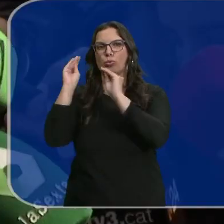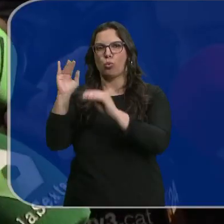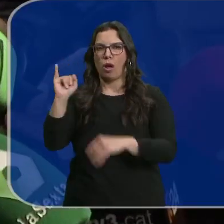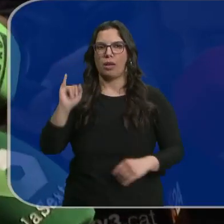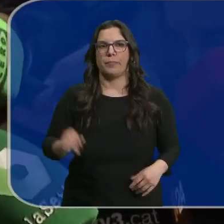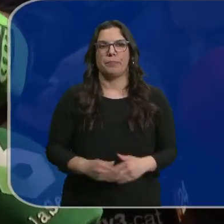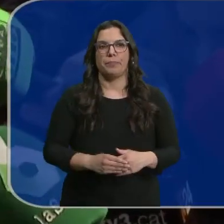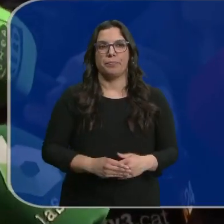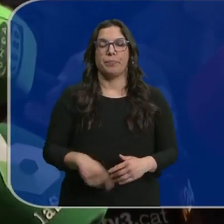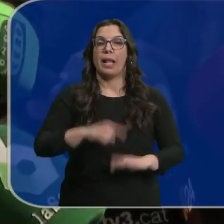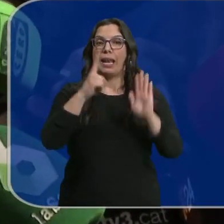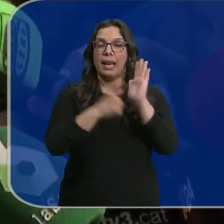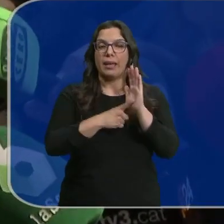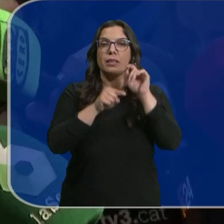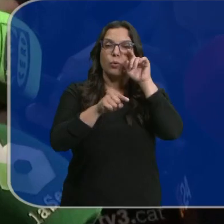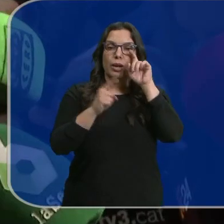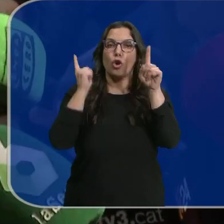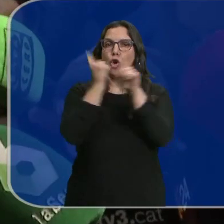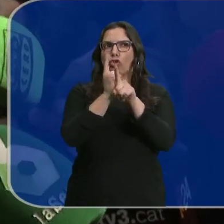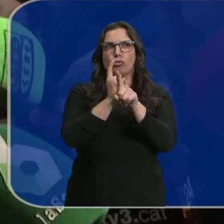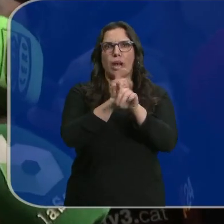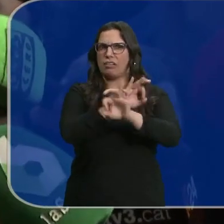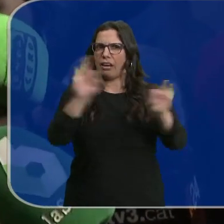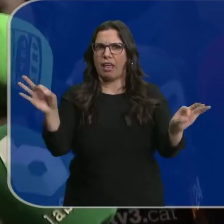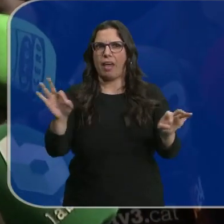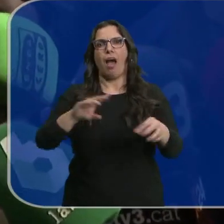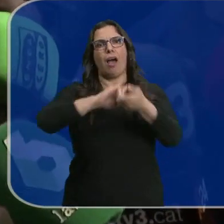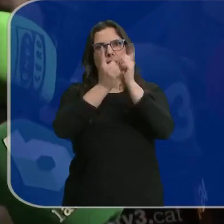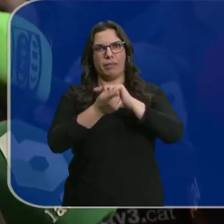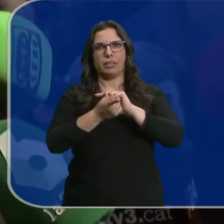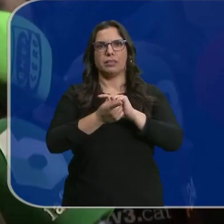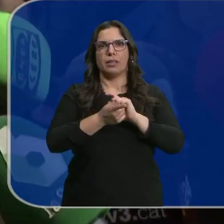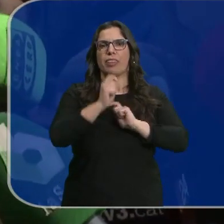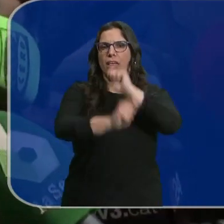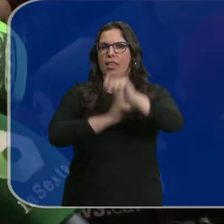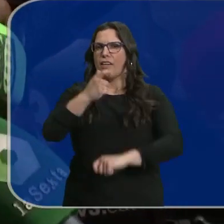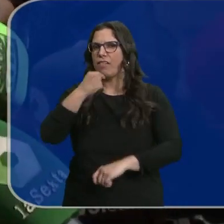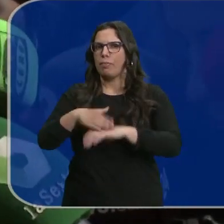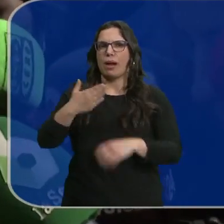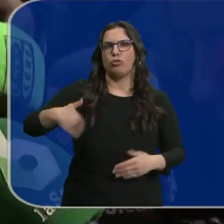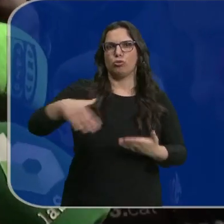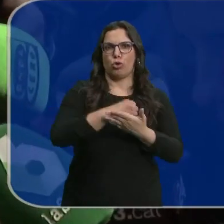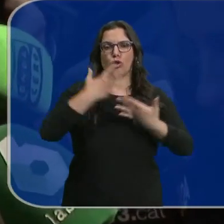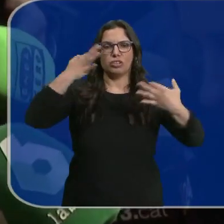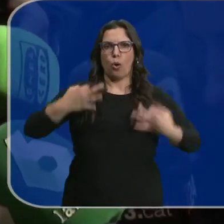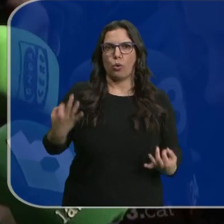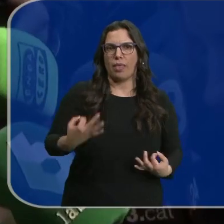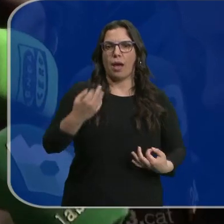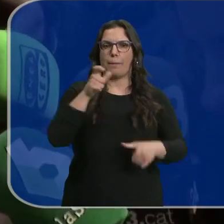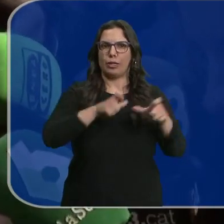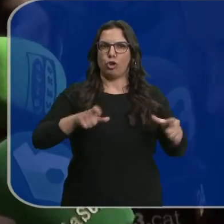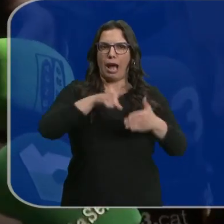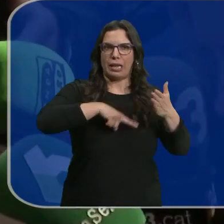Es una ley que no va en contra de nadie, más bien al contrario, favorece a todo el mundo, da garantías a los